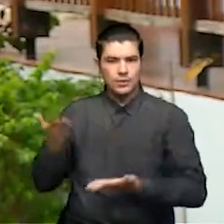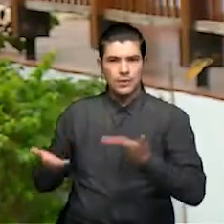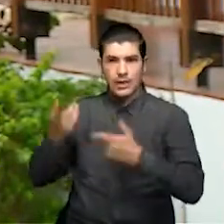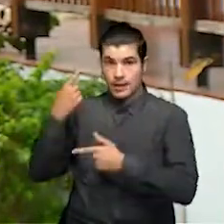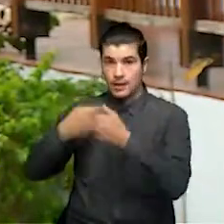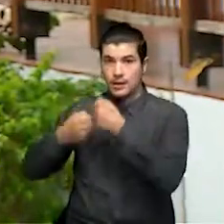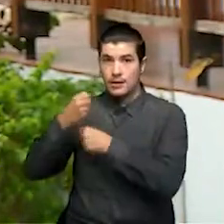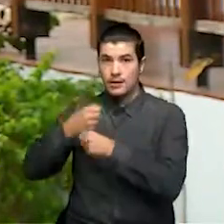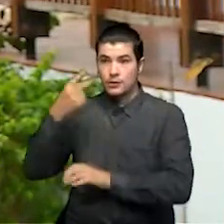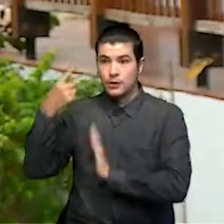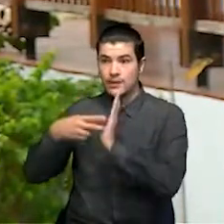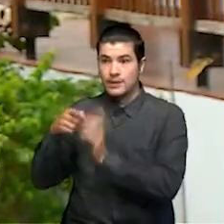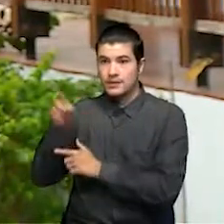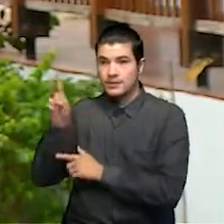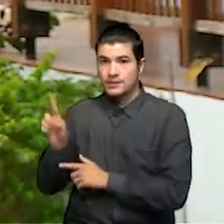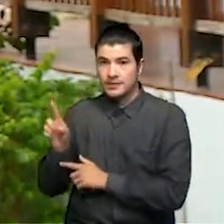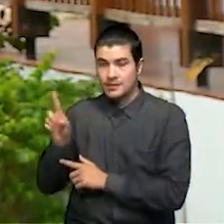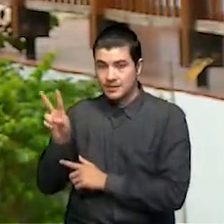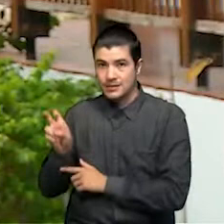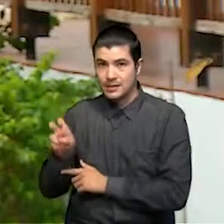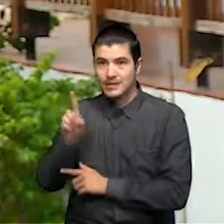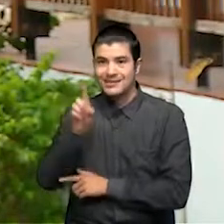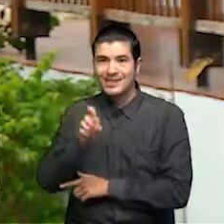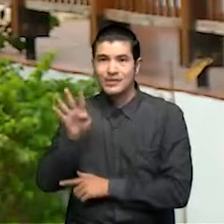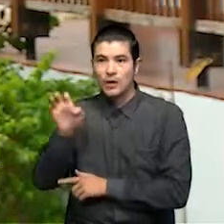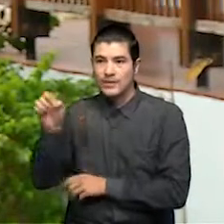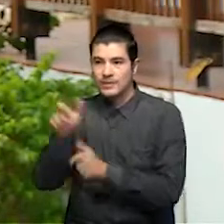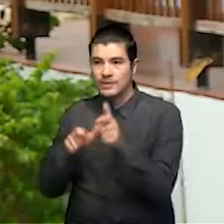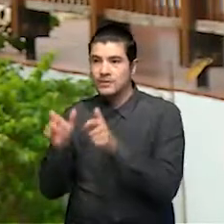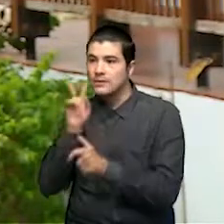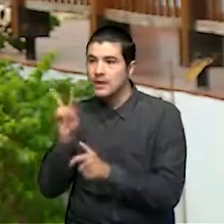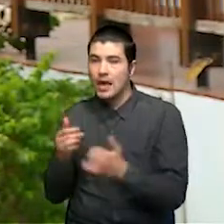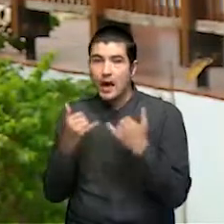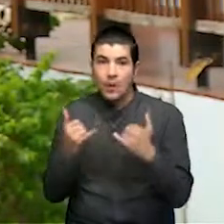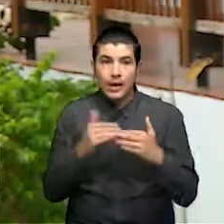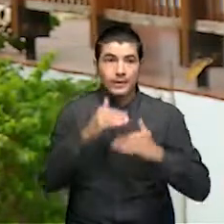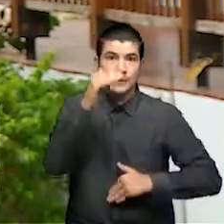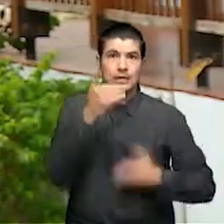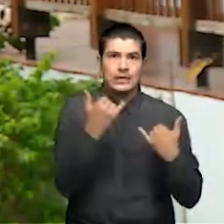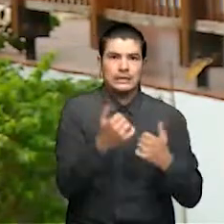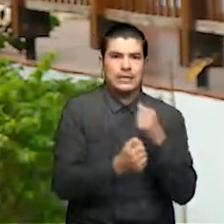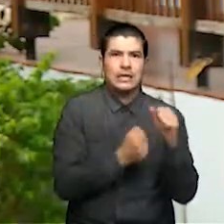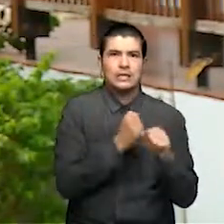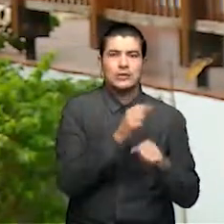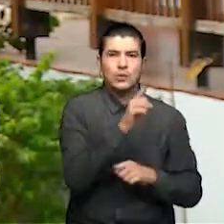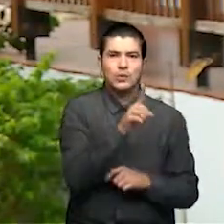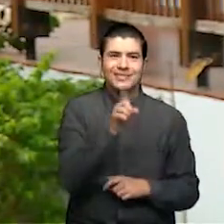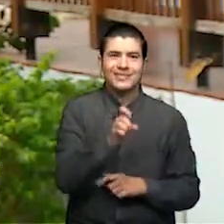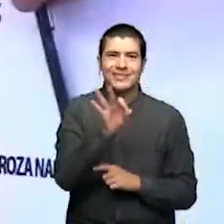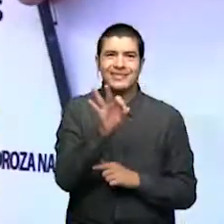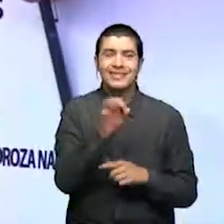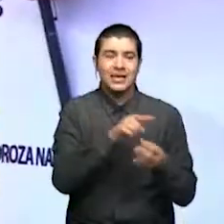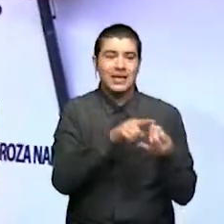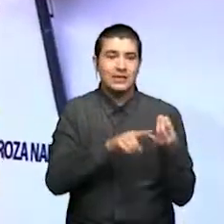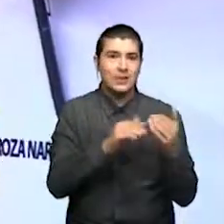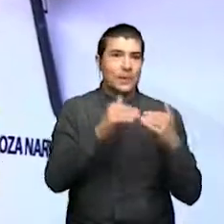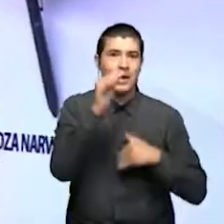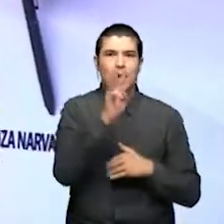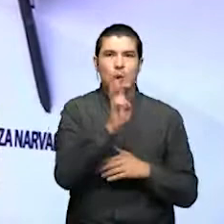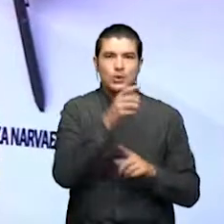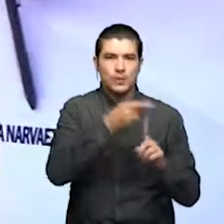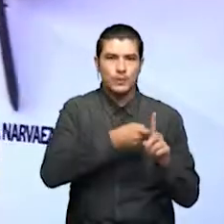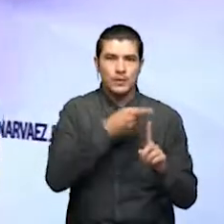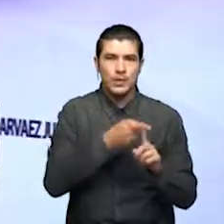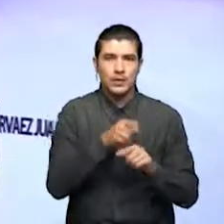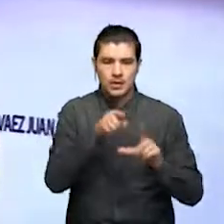2017 que fueron 690 extranjeros capturados van 163 casos más en sólo 8 meses según las cifras